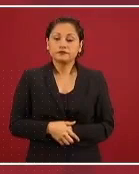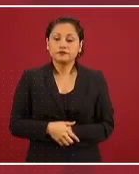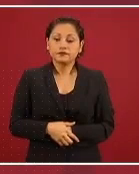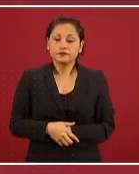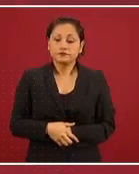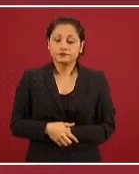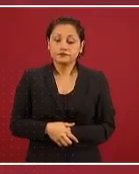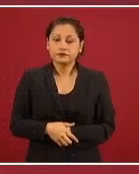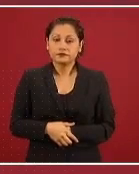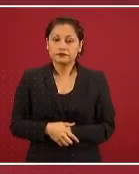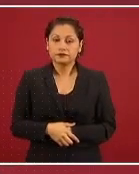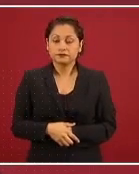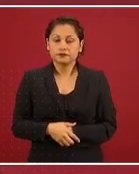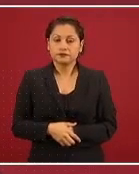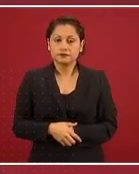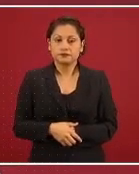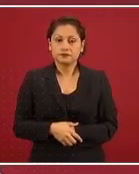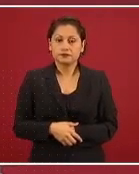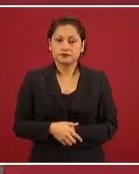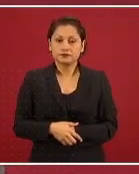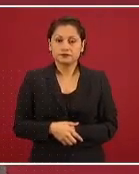ha habido